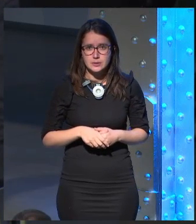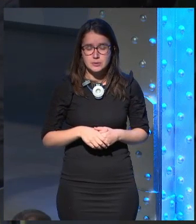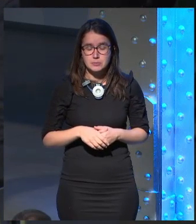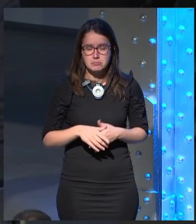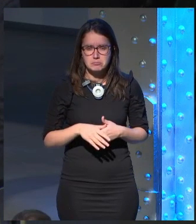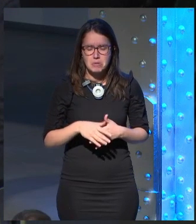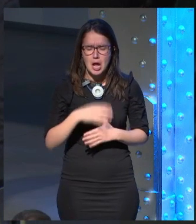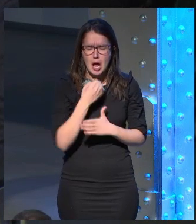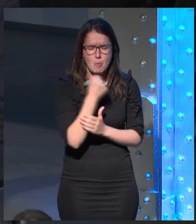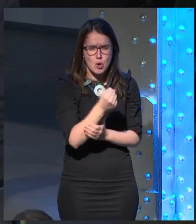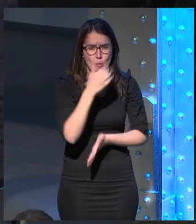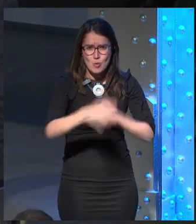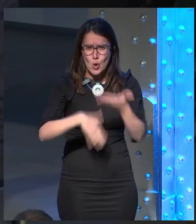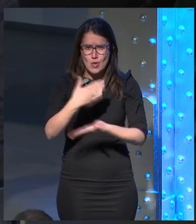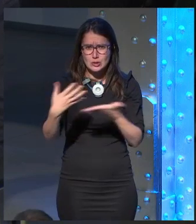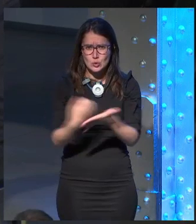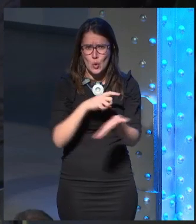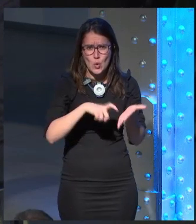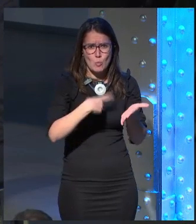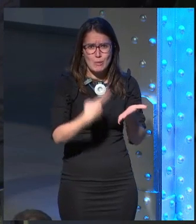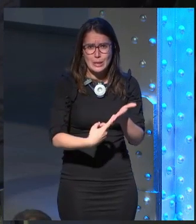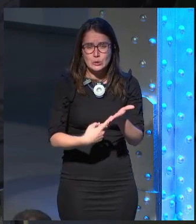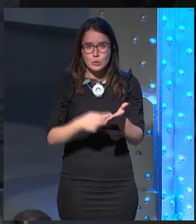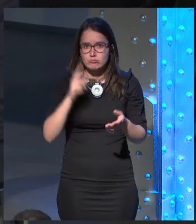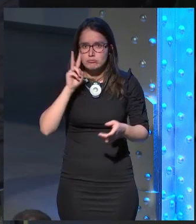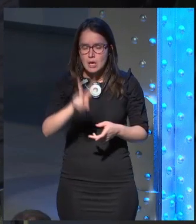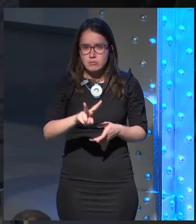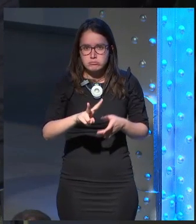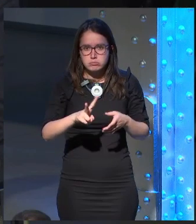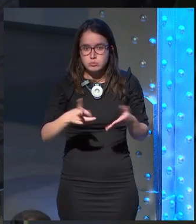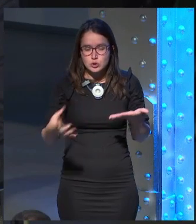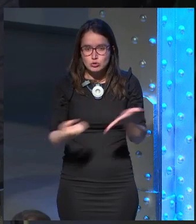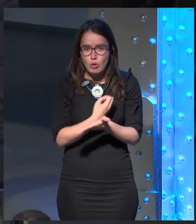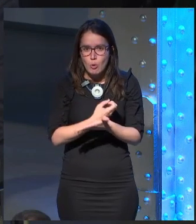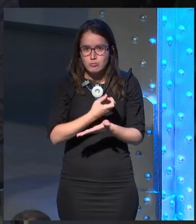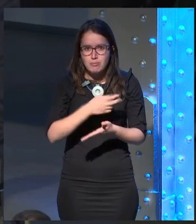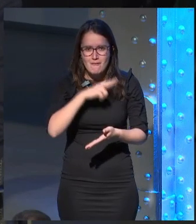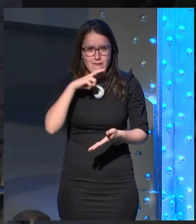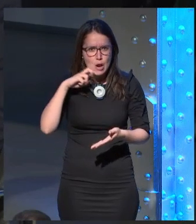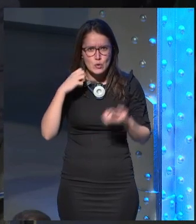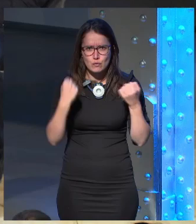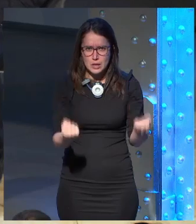pues estaba apoyando todo el proceso. Y veía el valor que tenía todo esto.